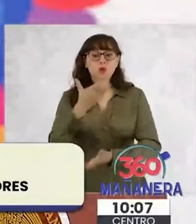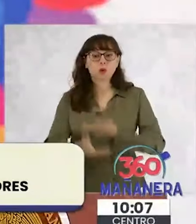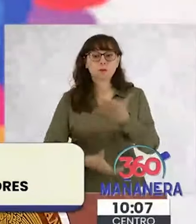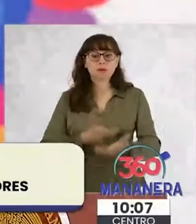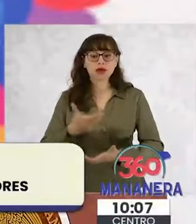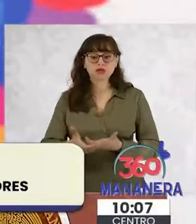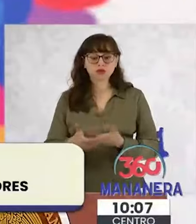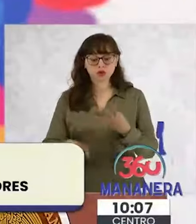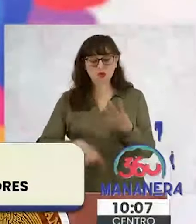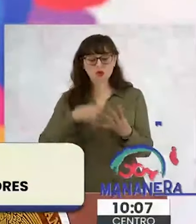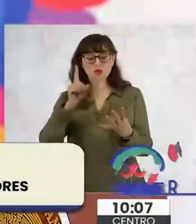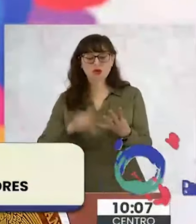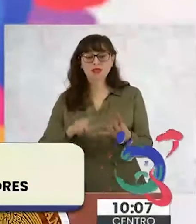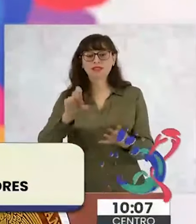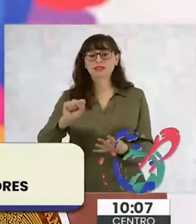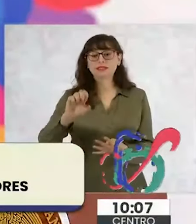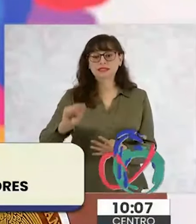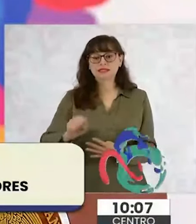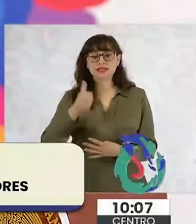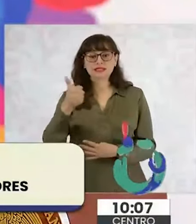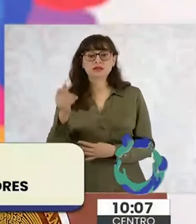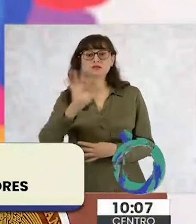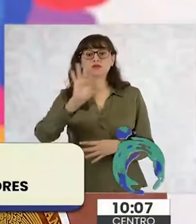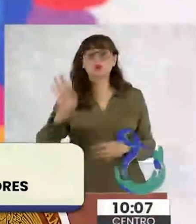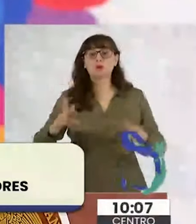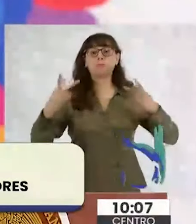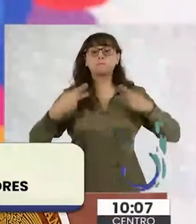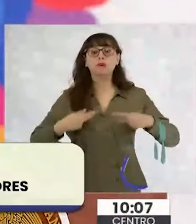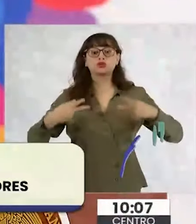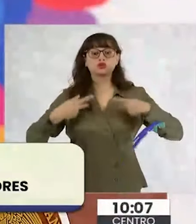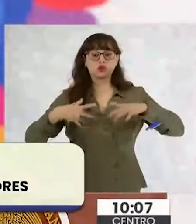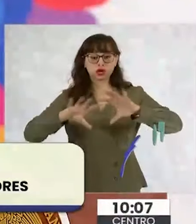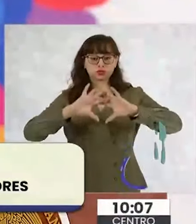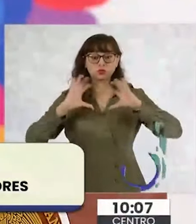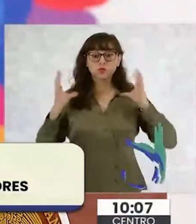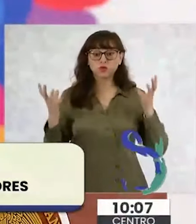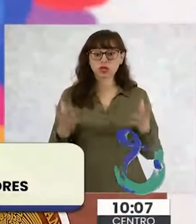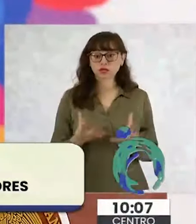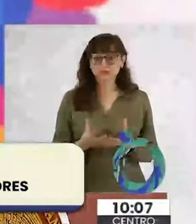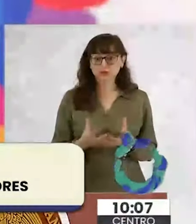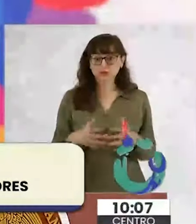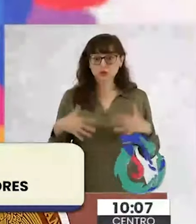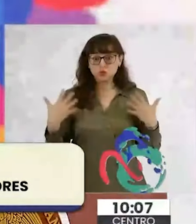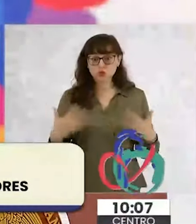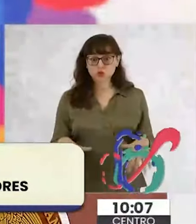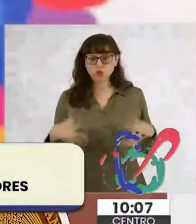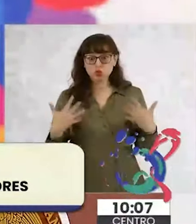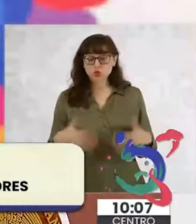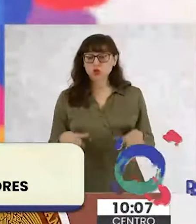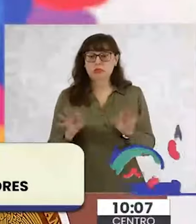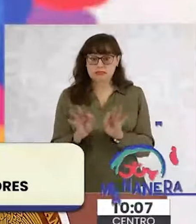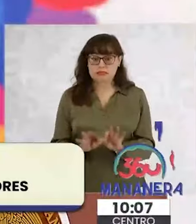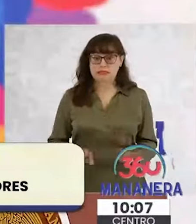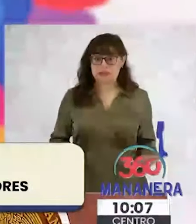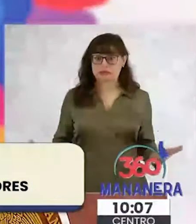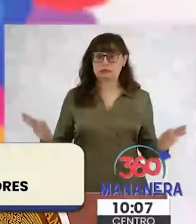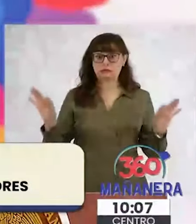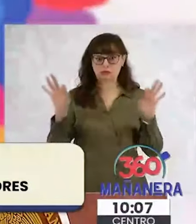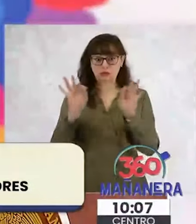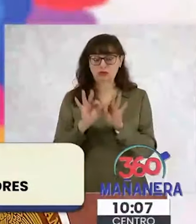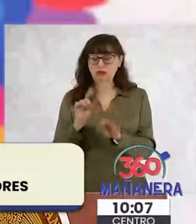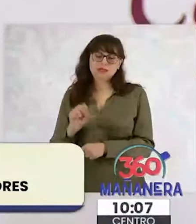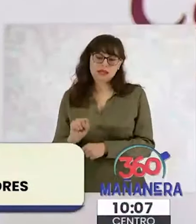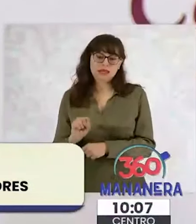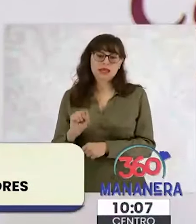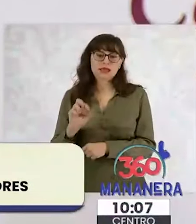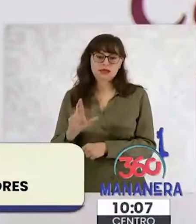66 por de la población mundial entonces pues tienen un gran peso cuando se reúnen estos